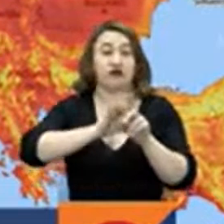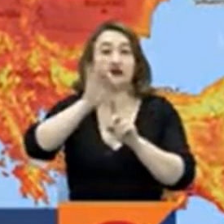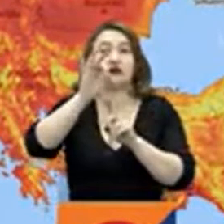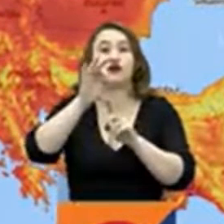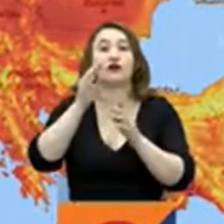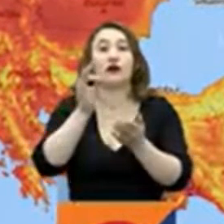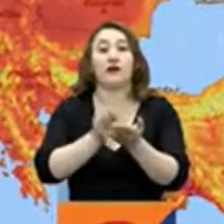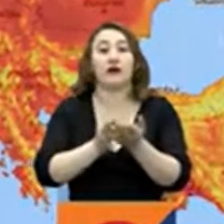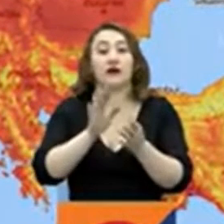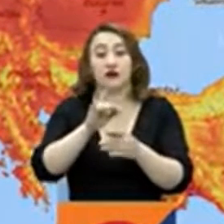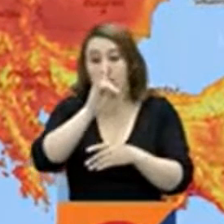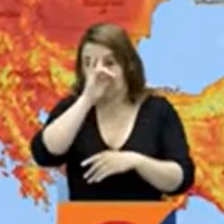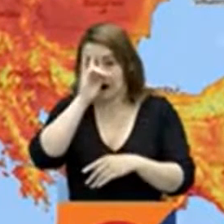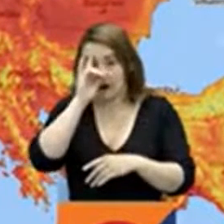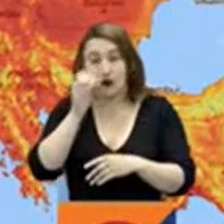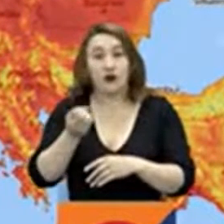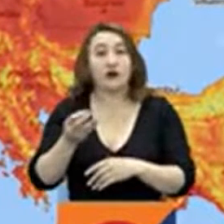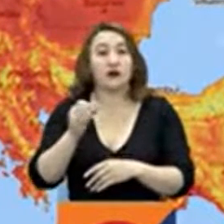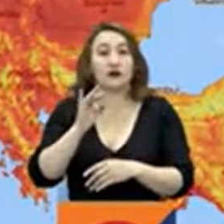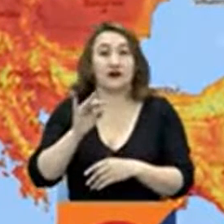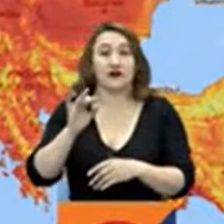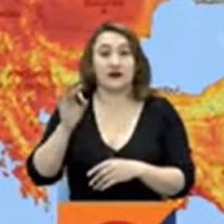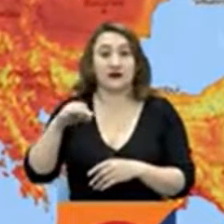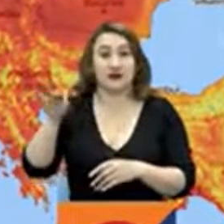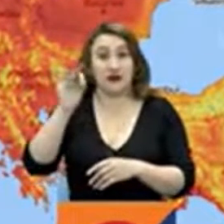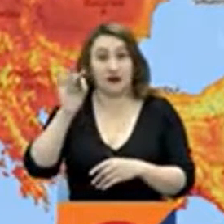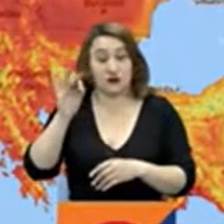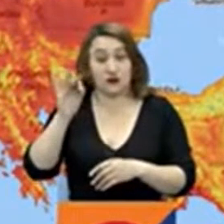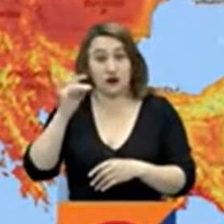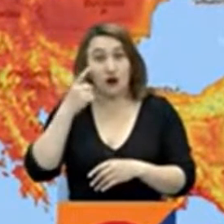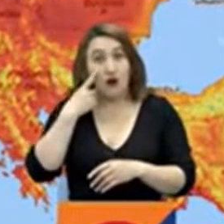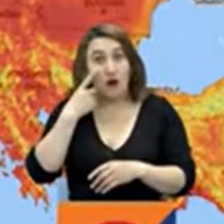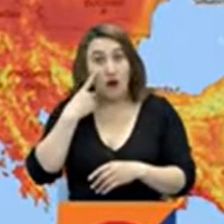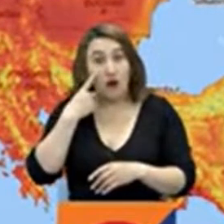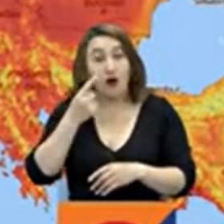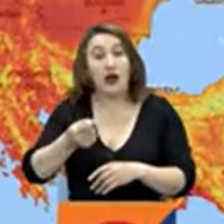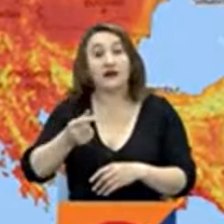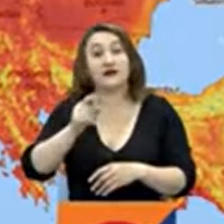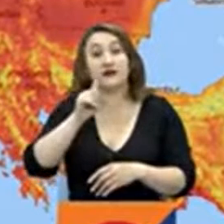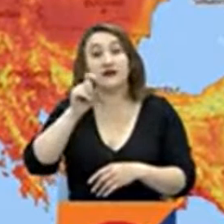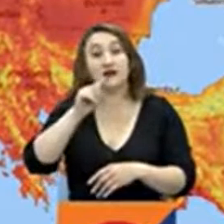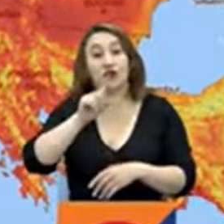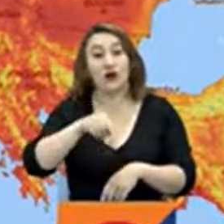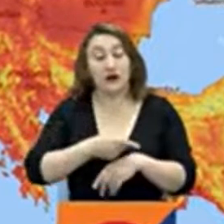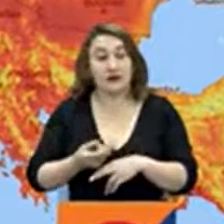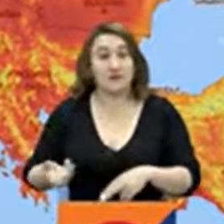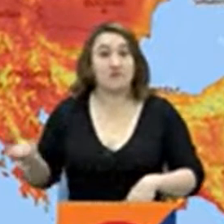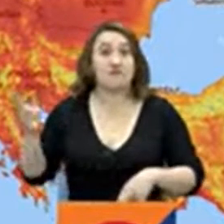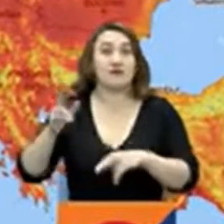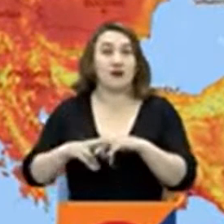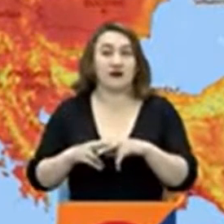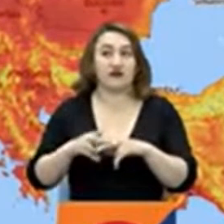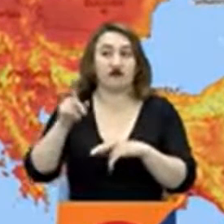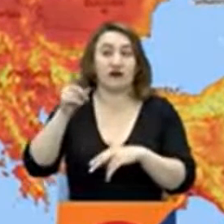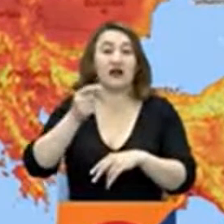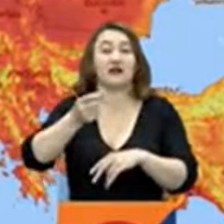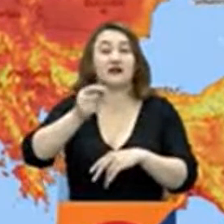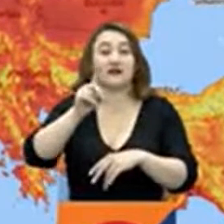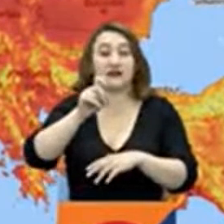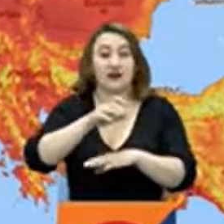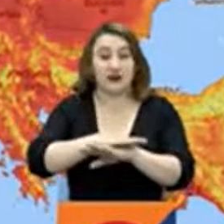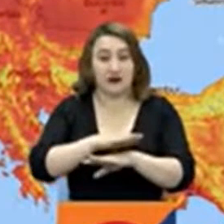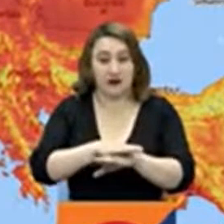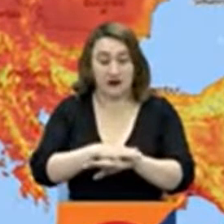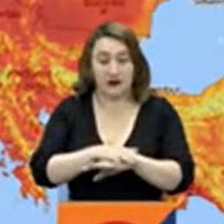capital, en Madrid, es 33 grados centígrados. Ojo, que allá son casi 6 horas más, son casi las 6 de la tarde. En París, Francia,